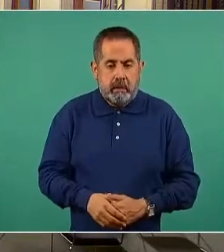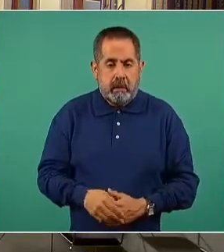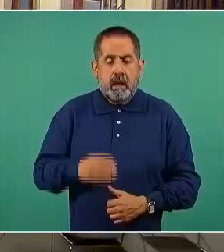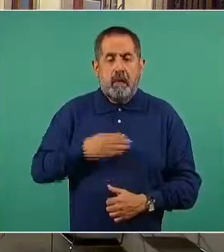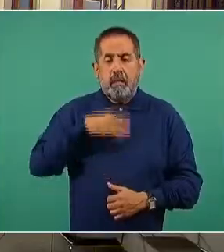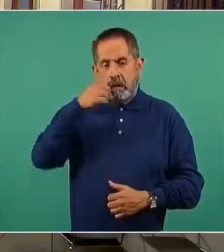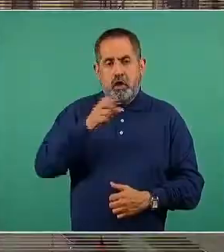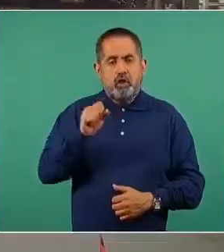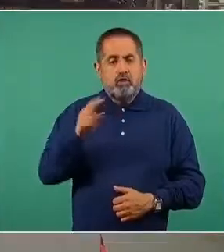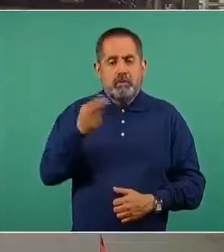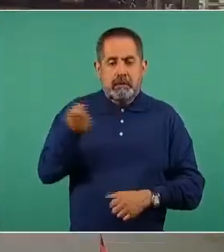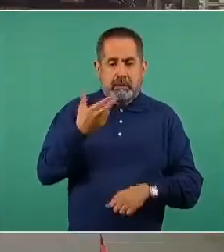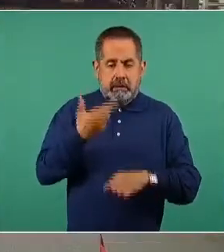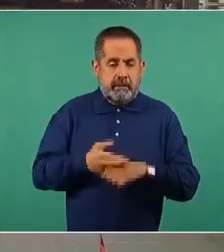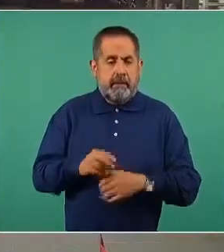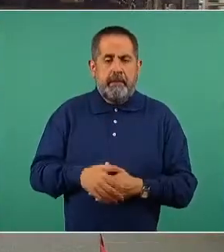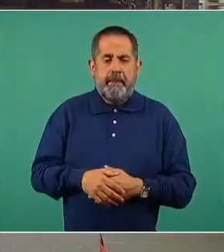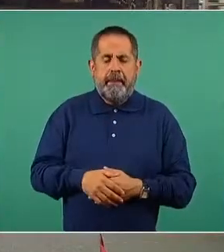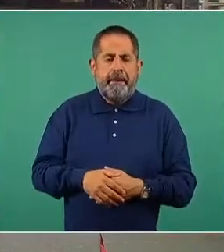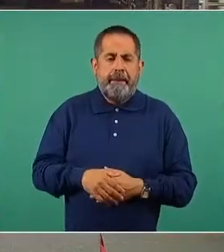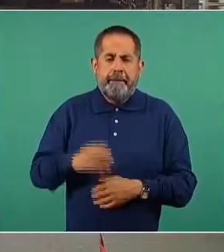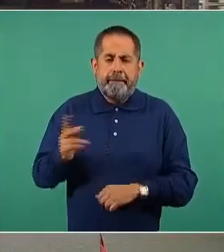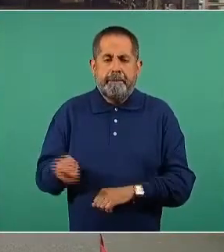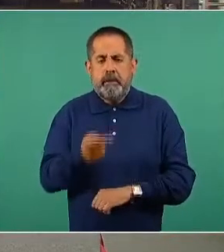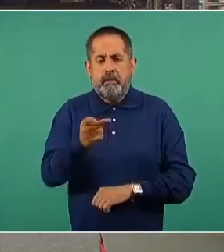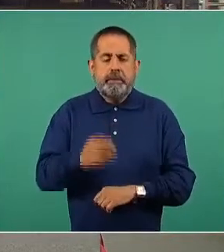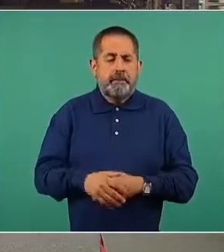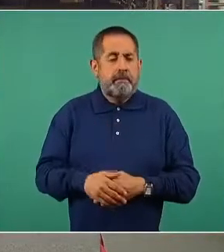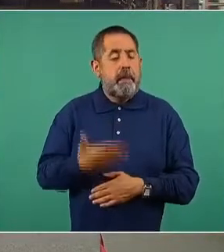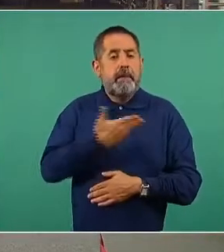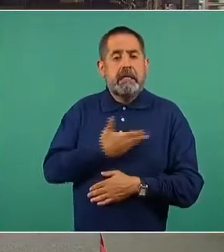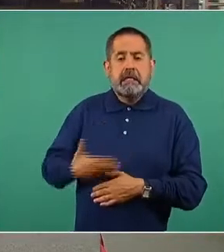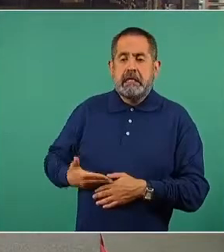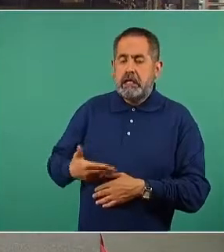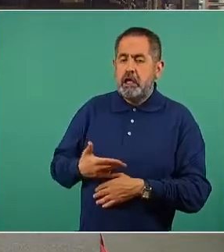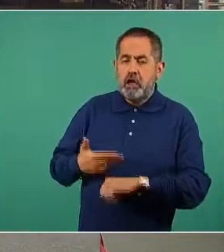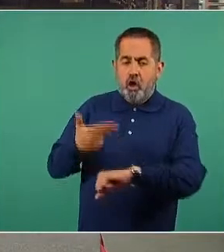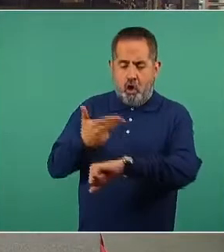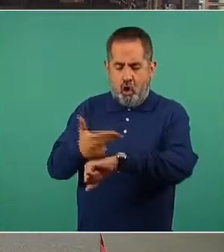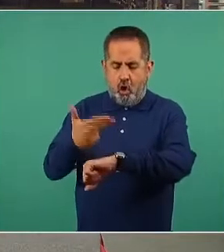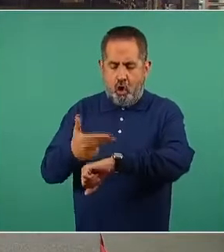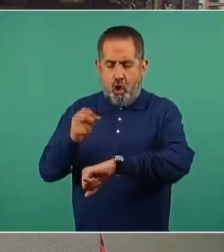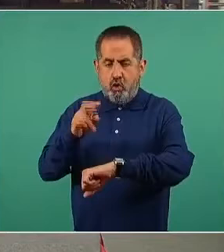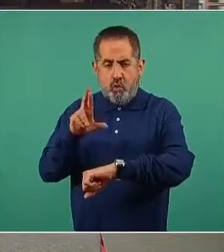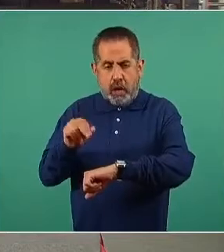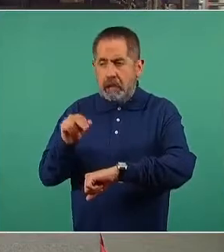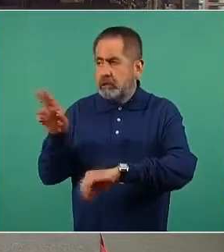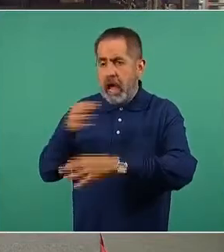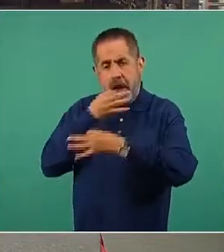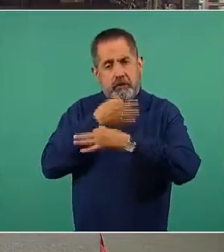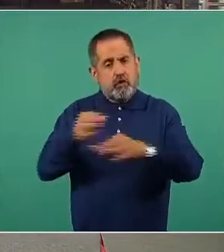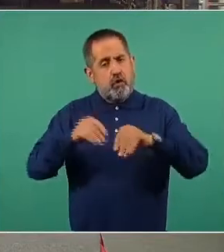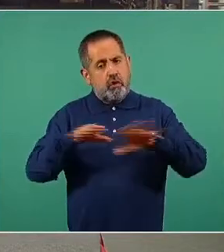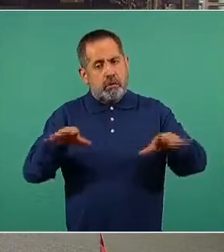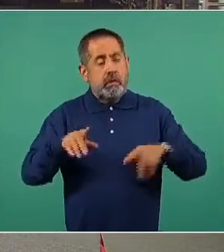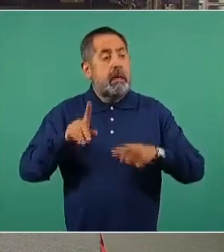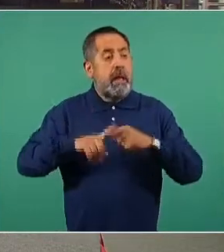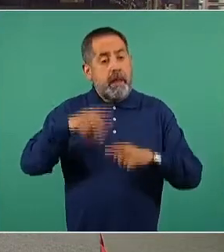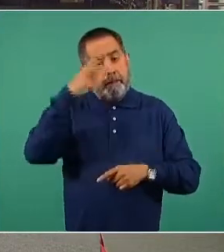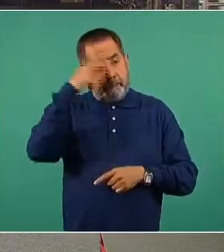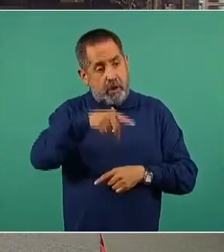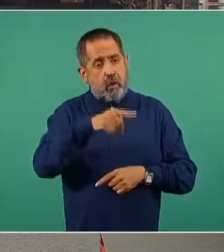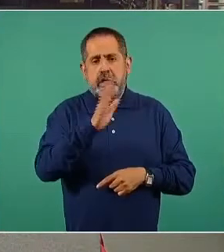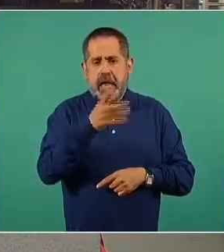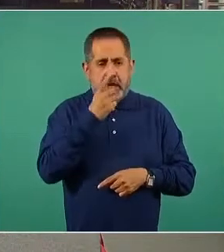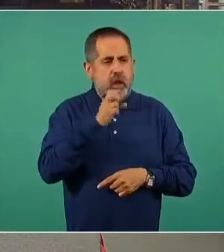subsecretario. La pregunta es, el presidente de Honduras informó esta tarde que México confirmó el